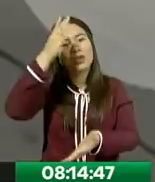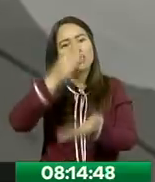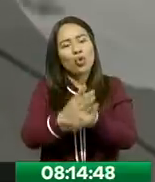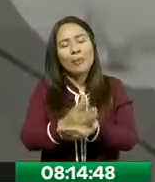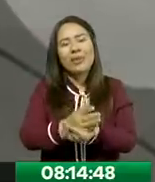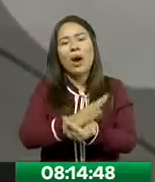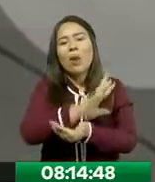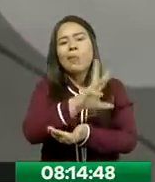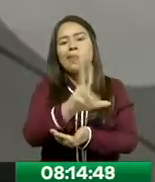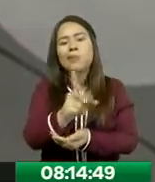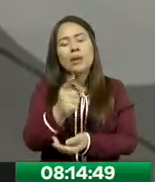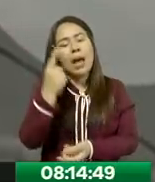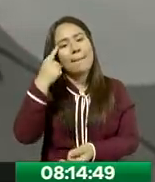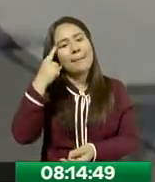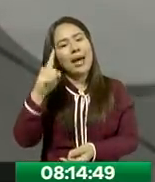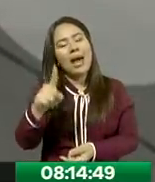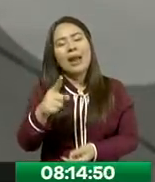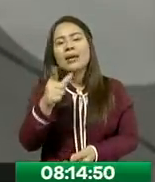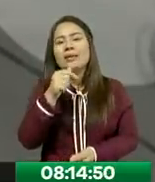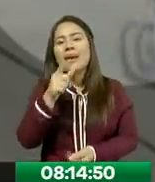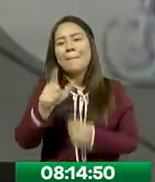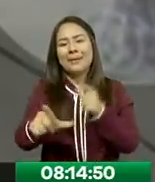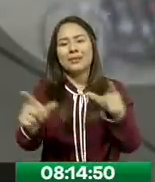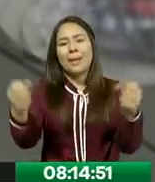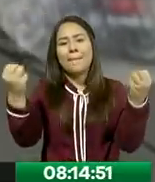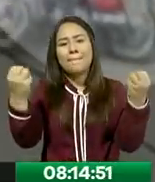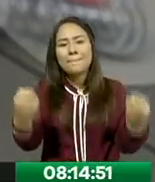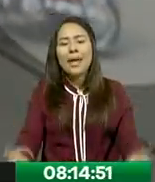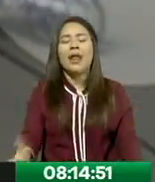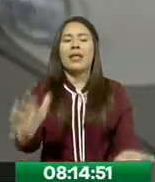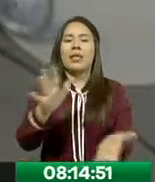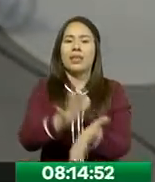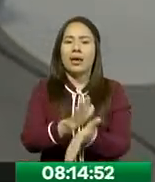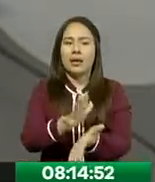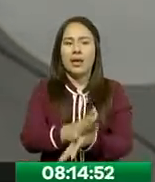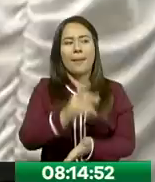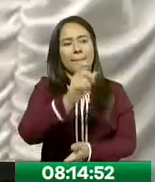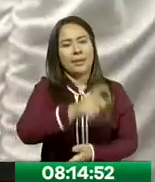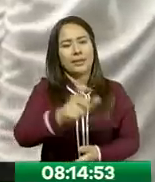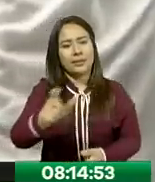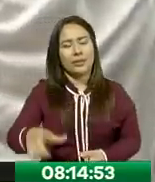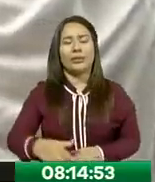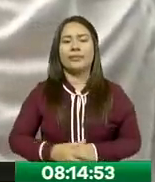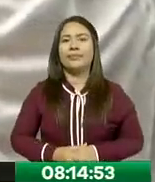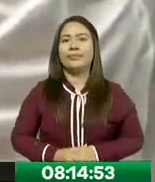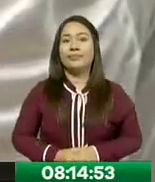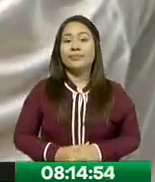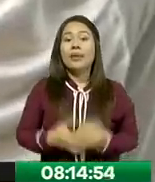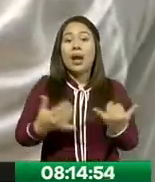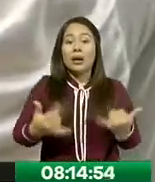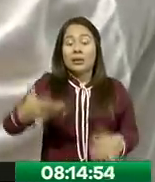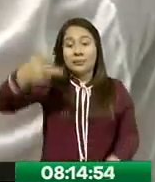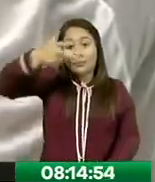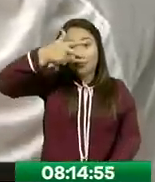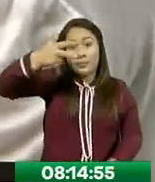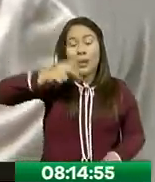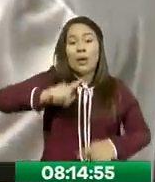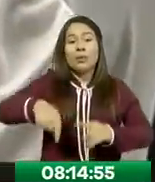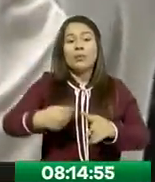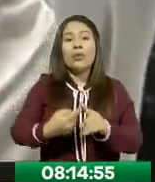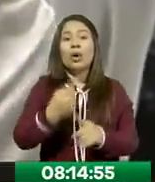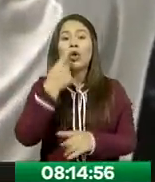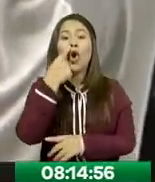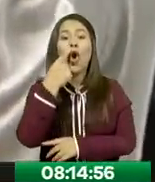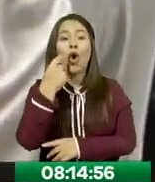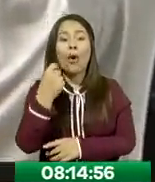prodelictivas a favor de quien está acabando con la tranquilidad ciudadana. Una cámara captó el momento cuando un